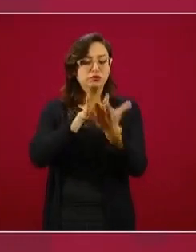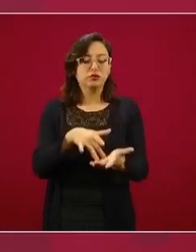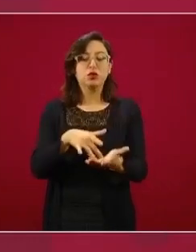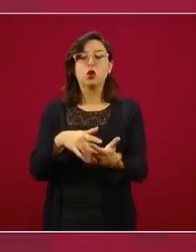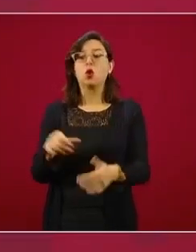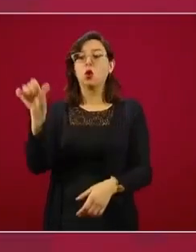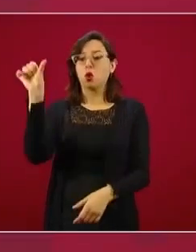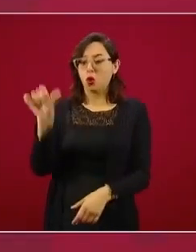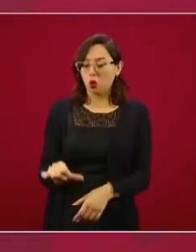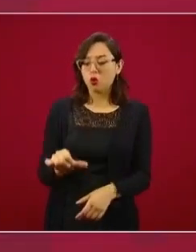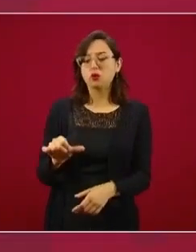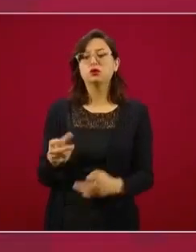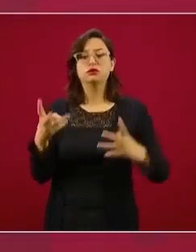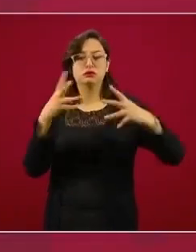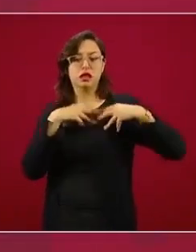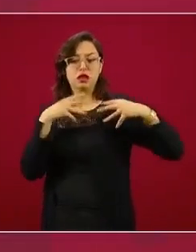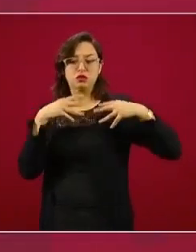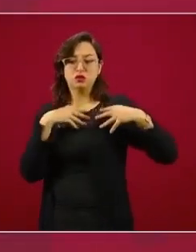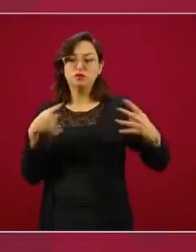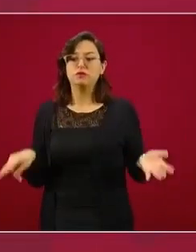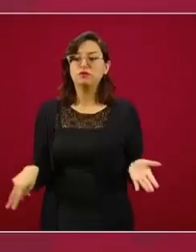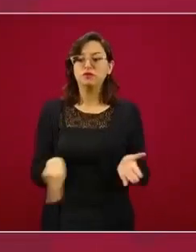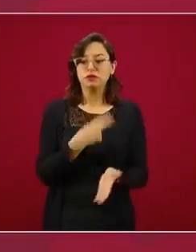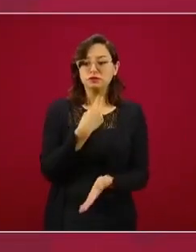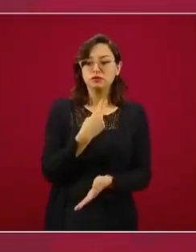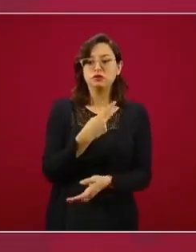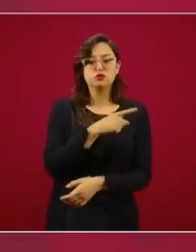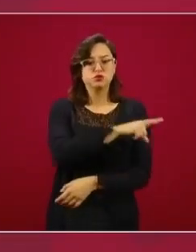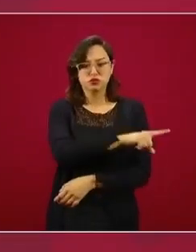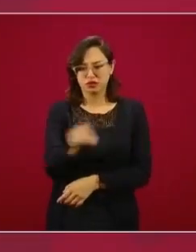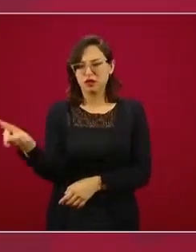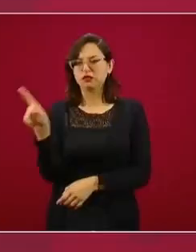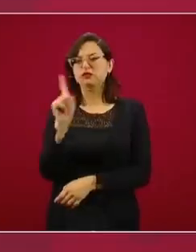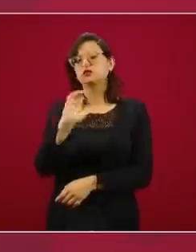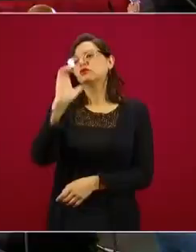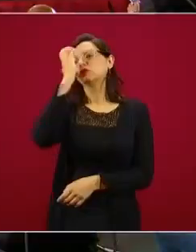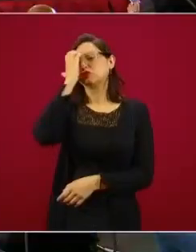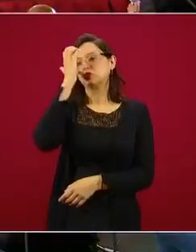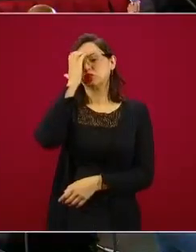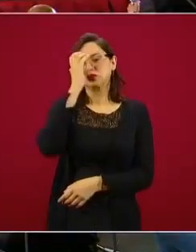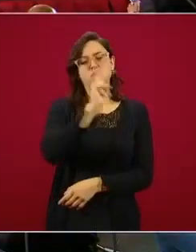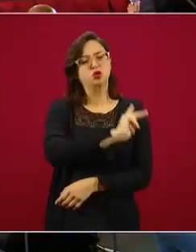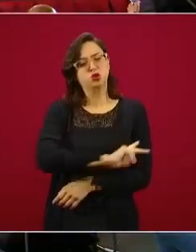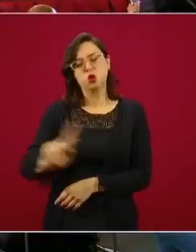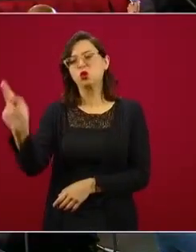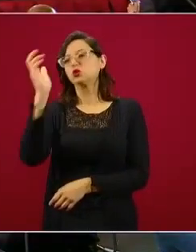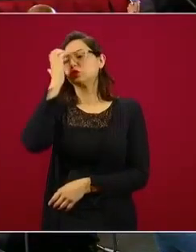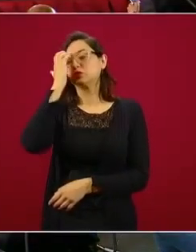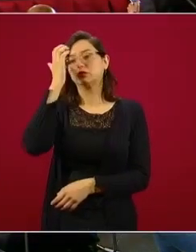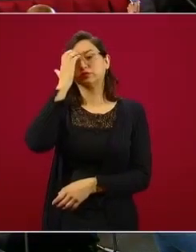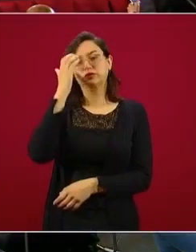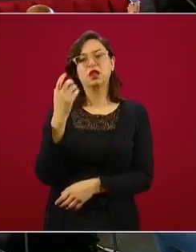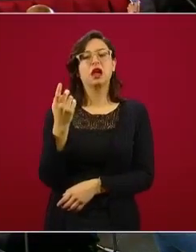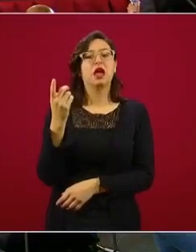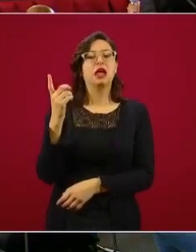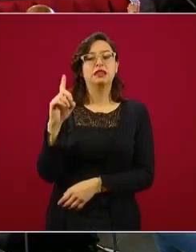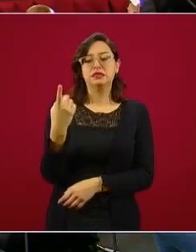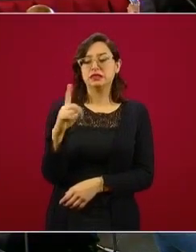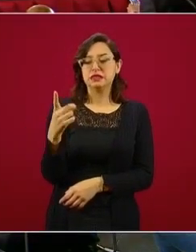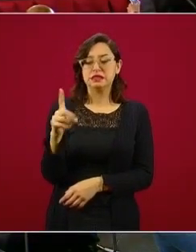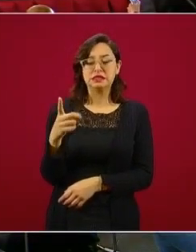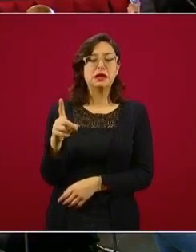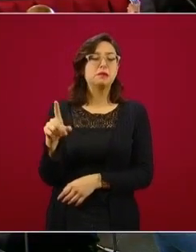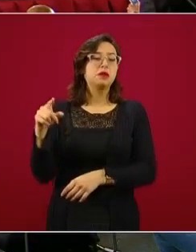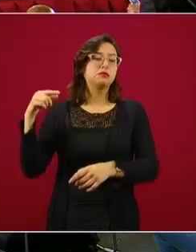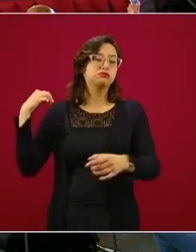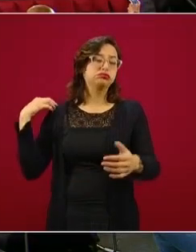con el Teletón, que todos ustedes conocen, todos los diciembres, desde hace